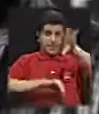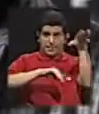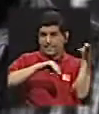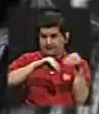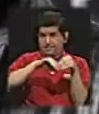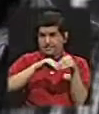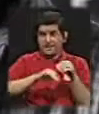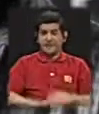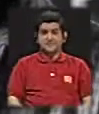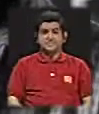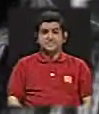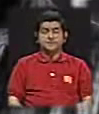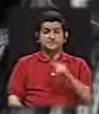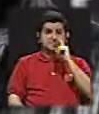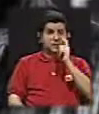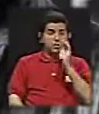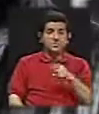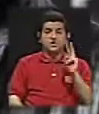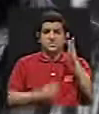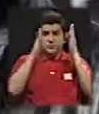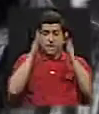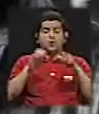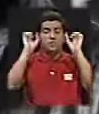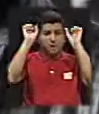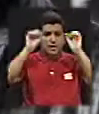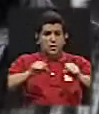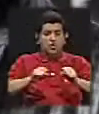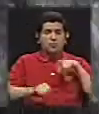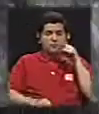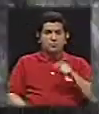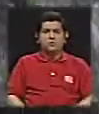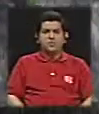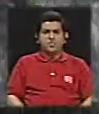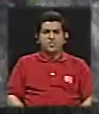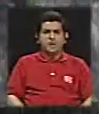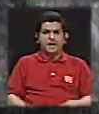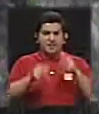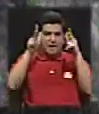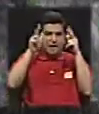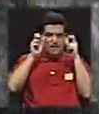que dichosamente el compañero logró captar